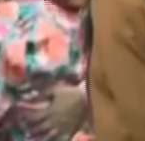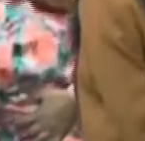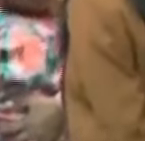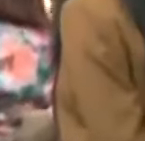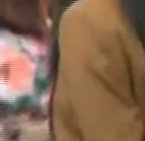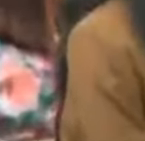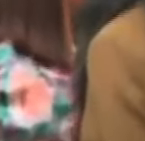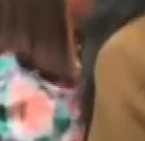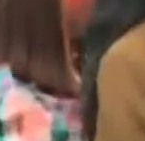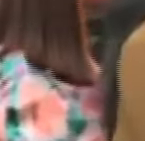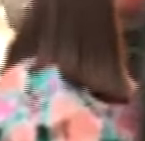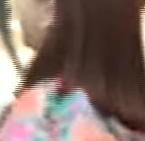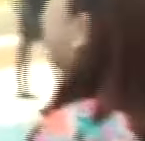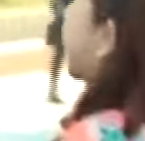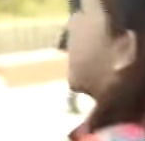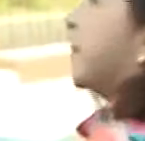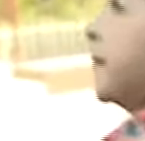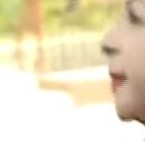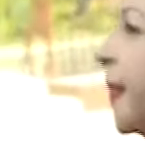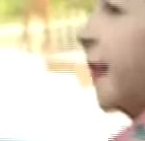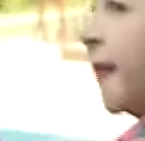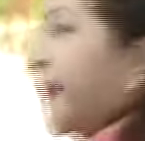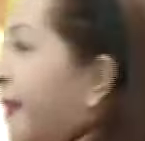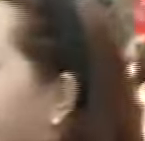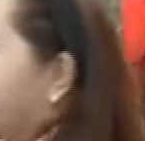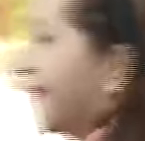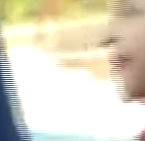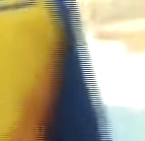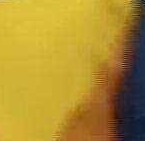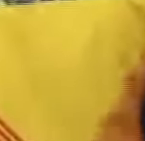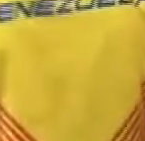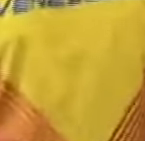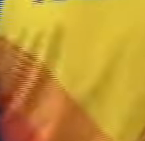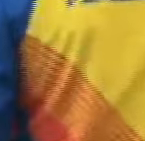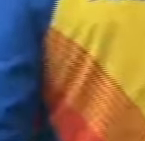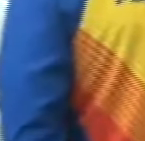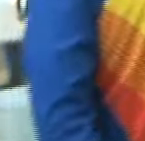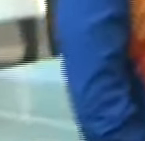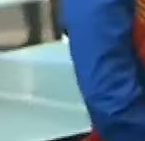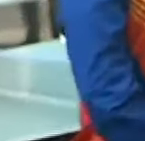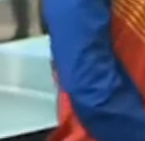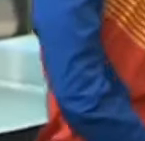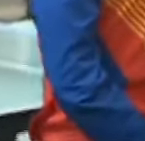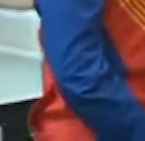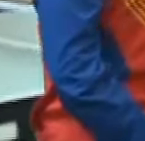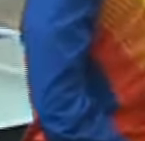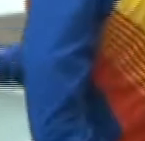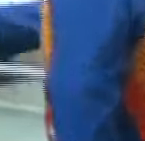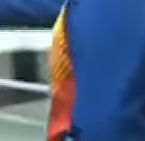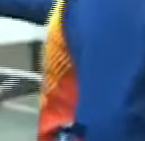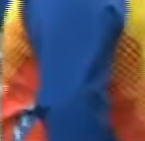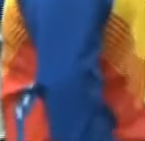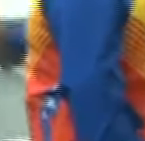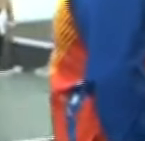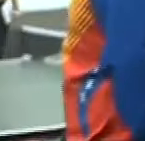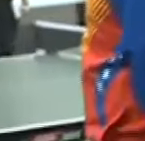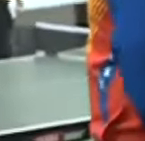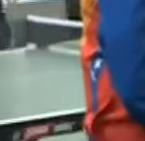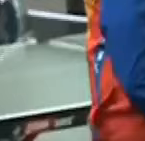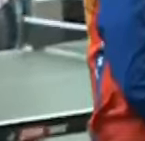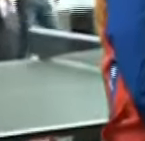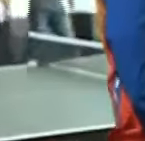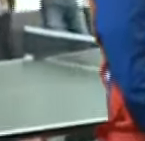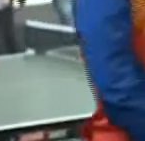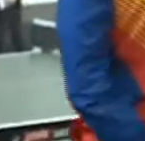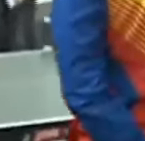Lucía Valentina. Anima al diputado Jorge Rodríguez que baile conmigo. Dice, dice, cintura, cintura. Viva